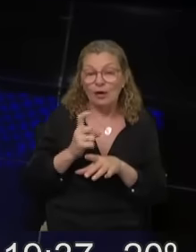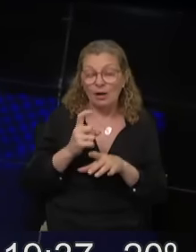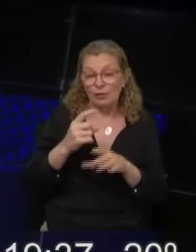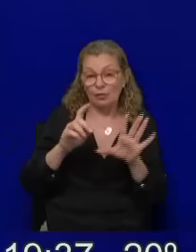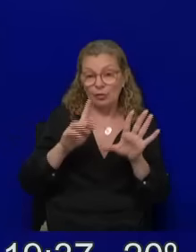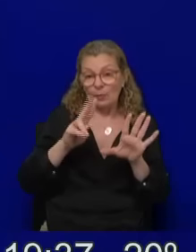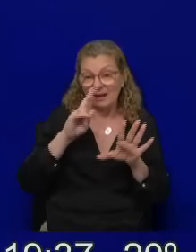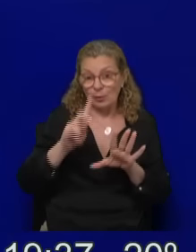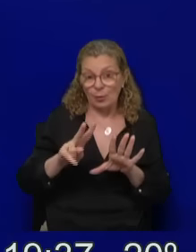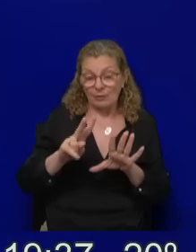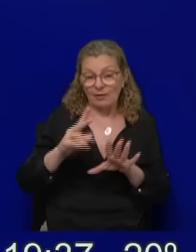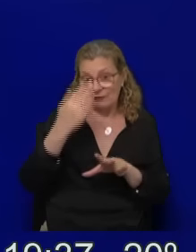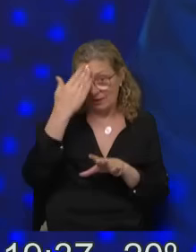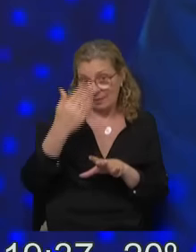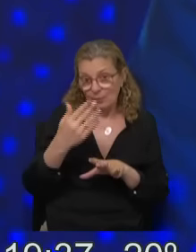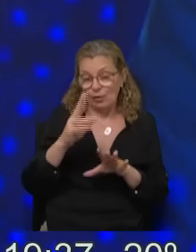Amplio, 2019...